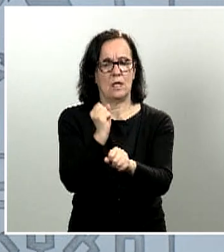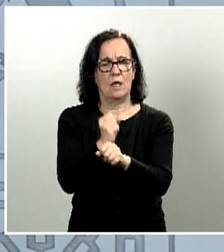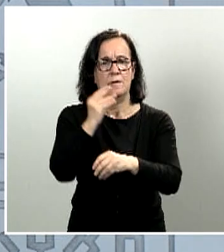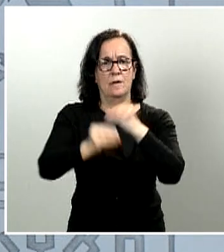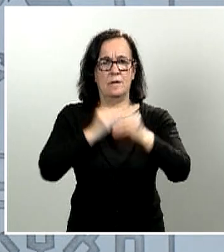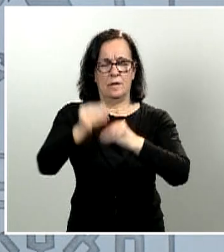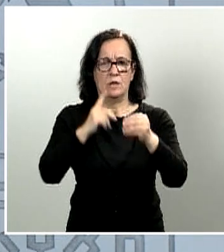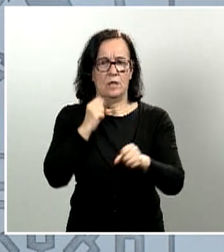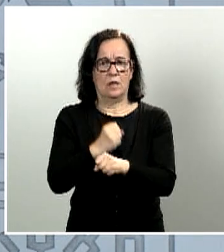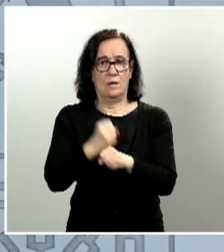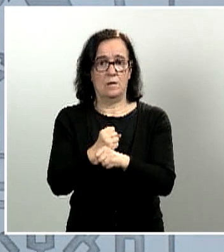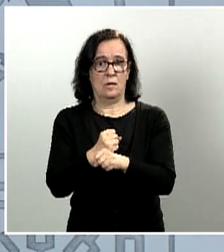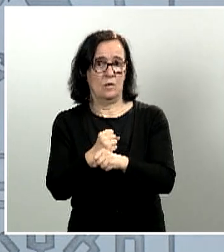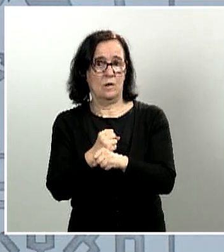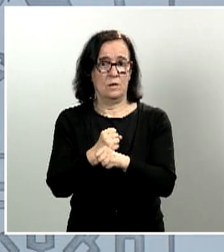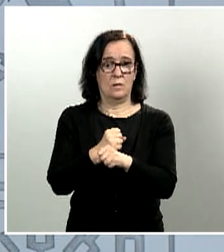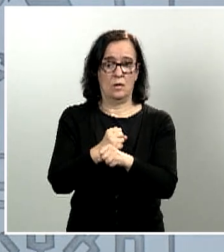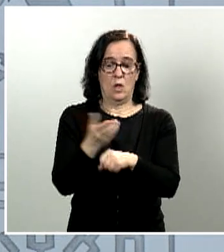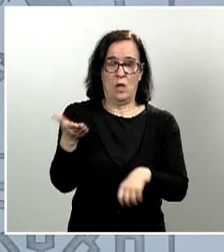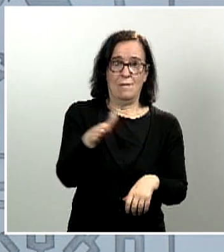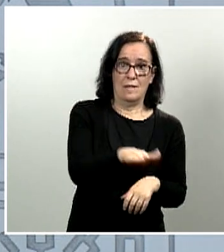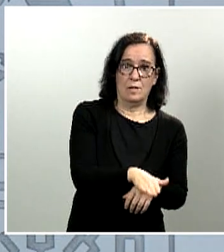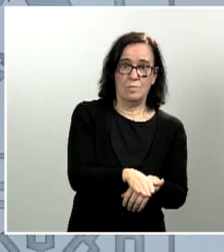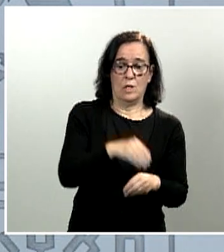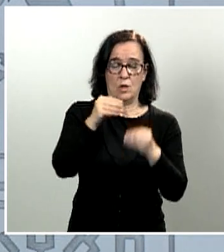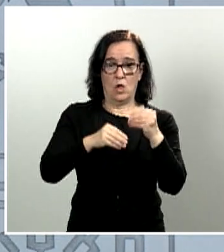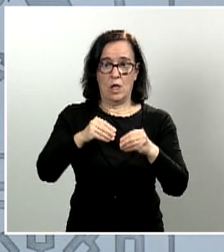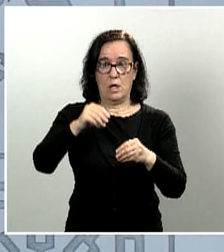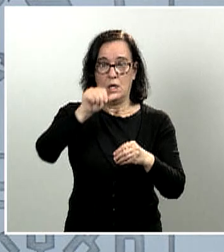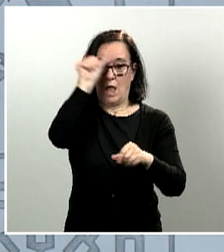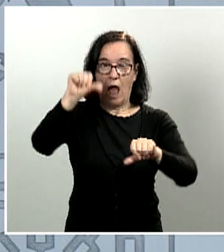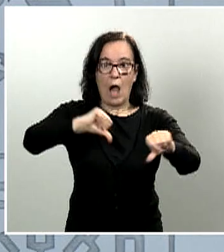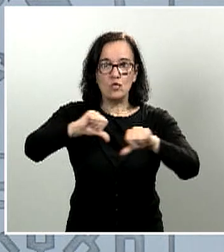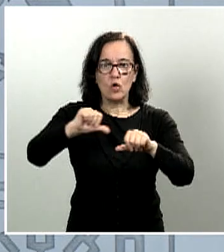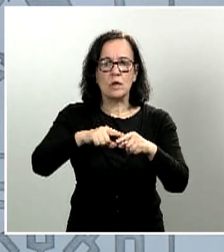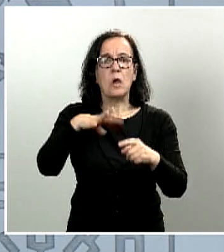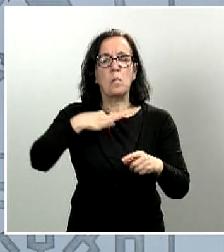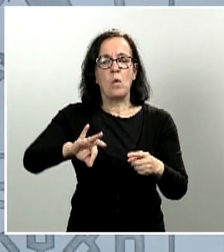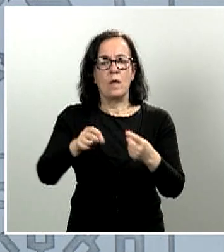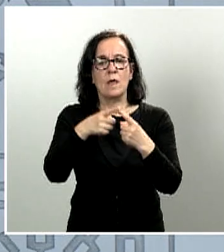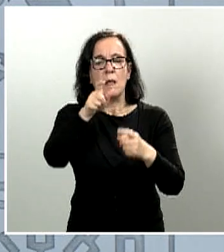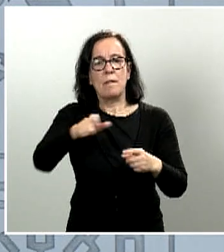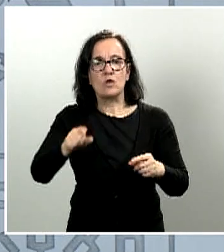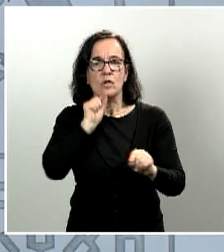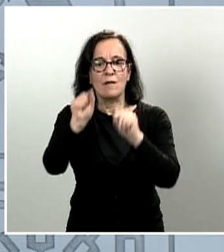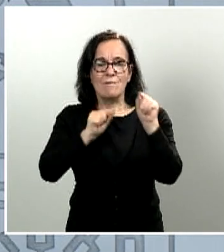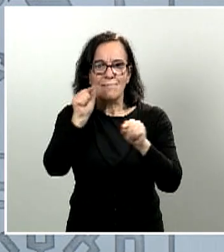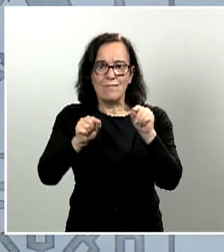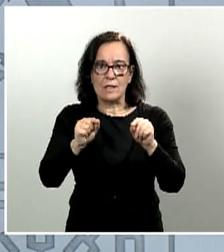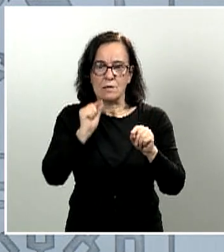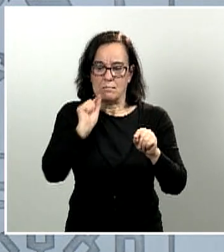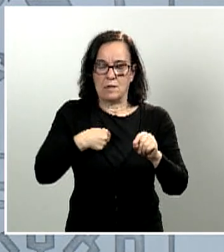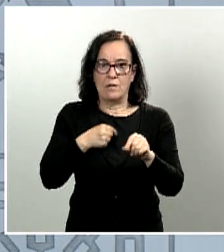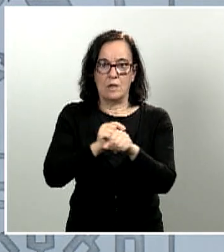y entre los fallecidos a los que les hacen autopsias, obviamente puede haber personas infectadas con coronavirus. Pero si el